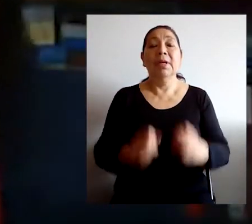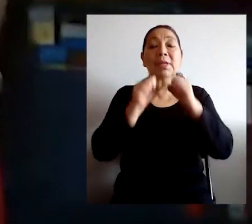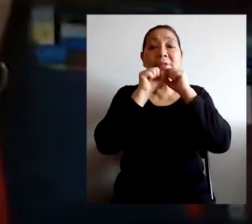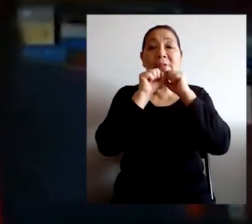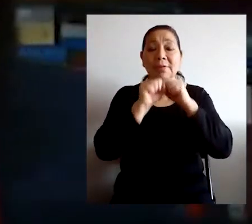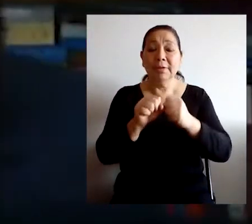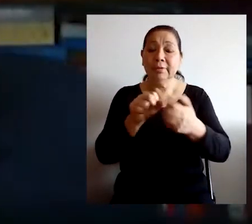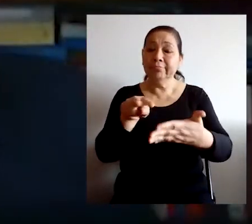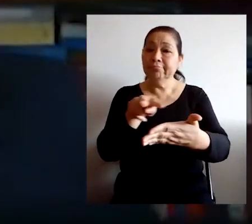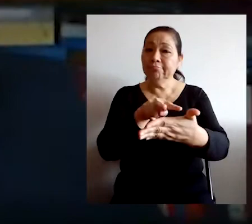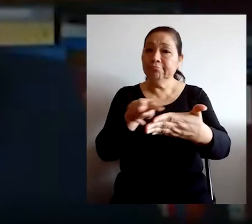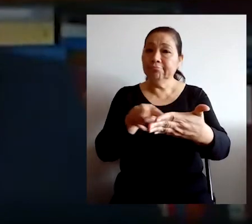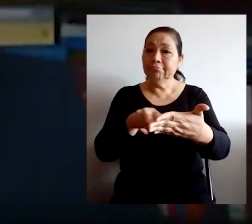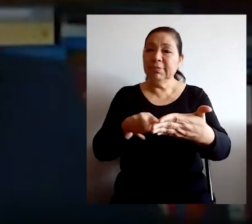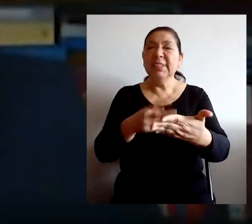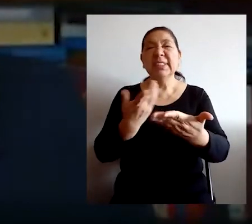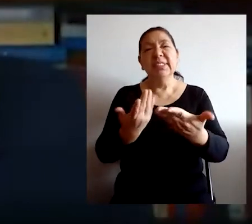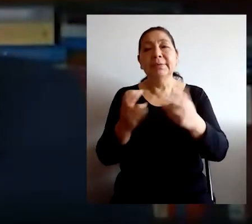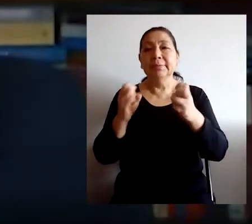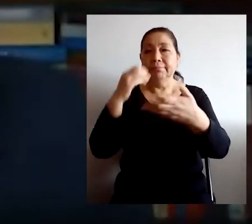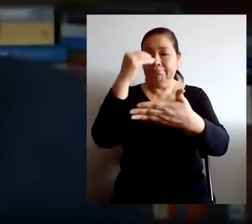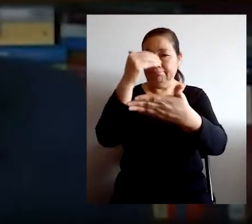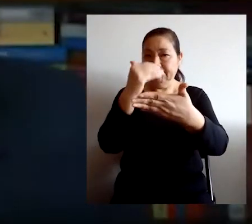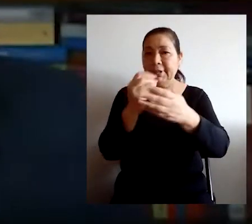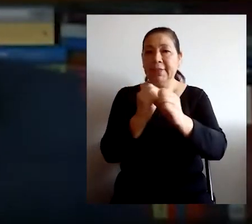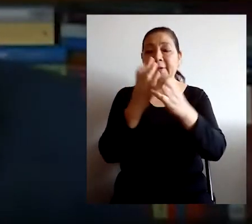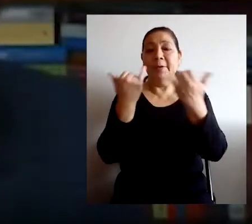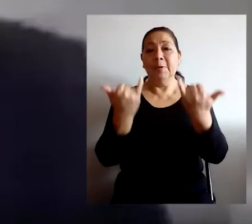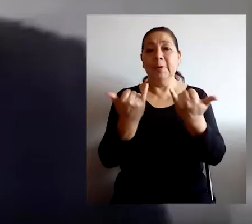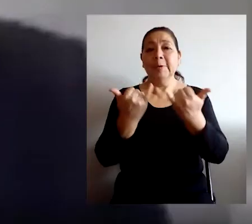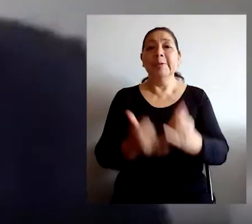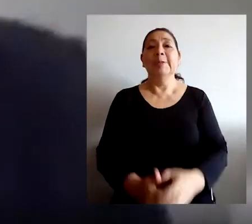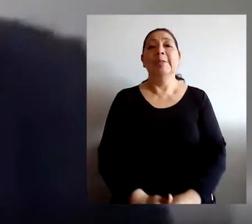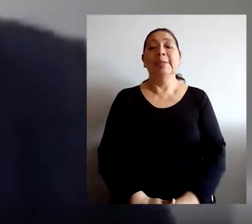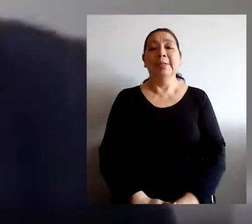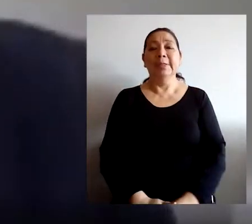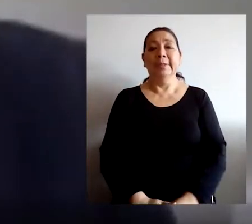Secretario relator, dé cuenta de las causas programadas para la fecha.